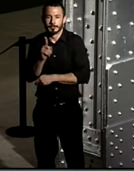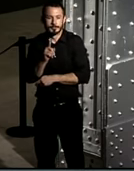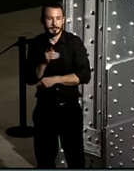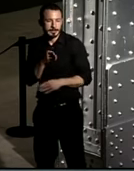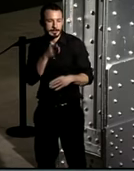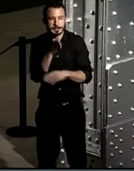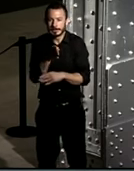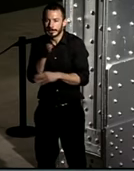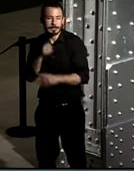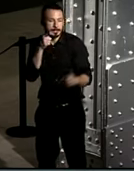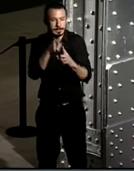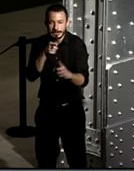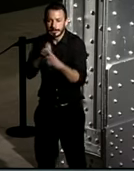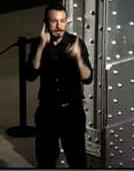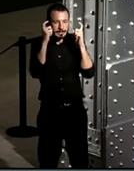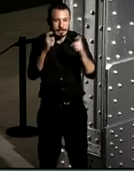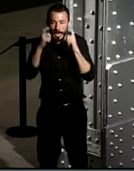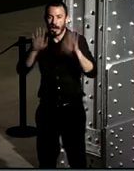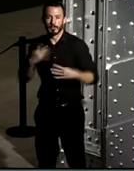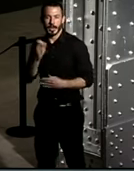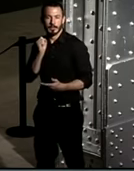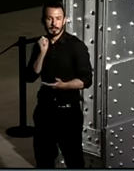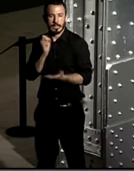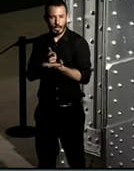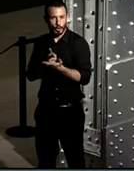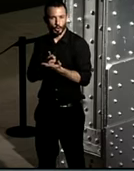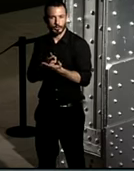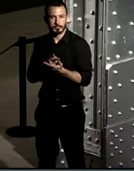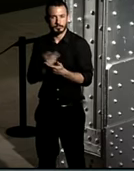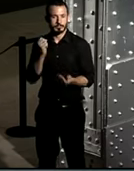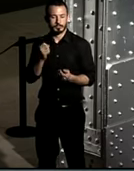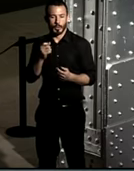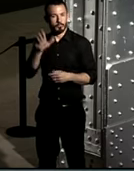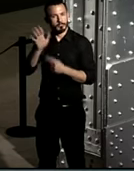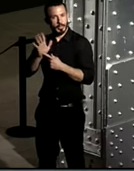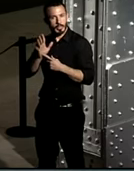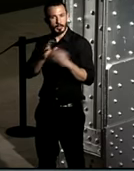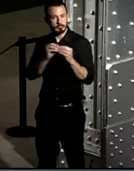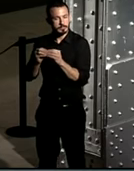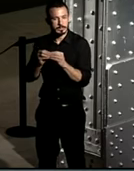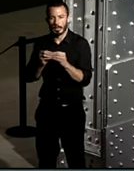a correr riesgos y a poder ser riesgos distintos cada vez. Es nuestra obligación.